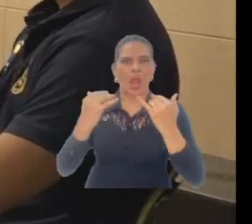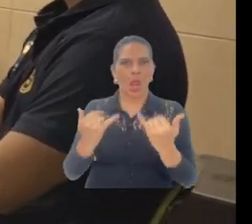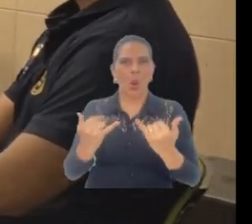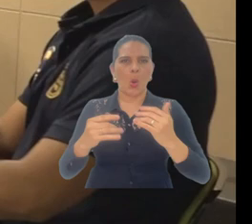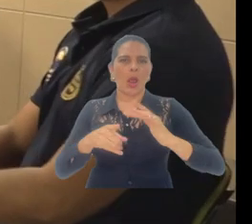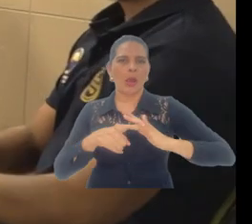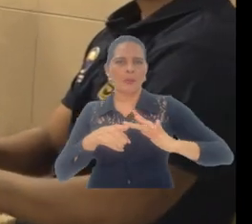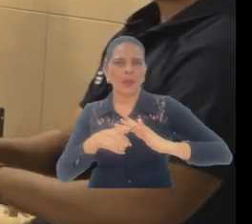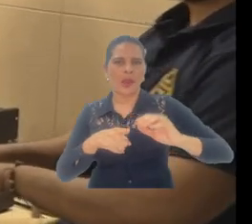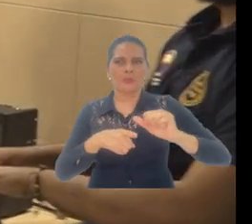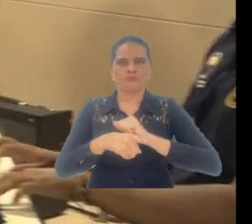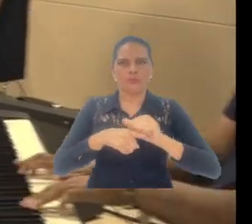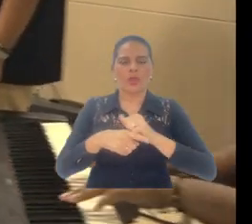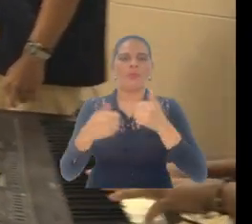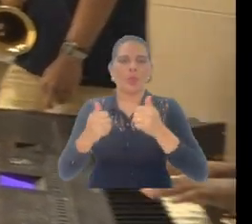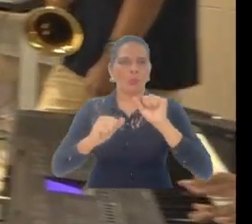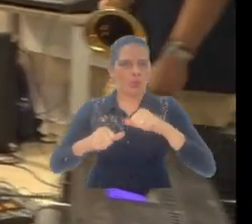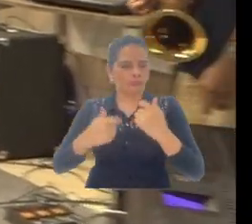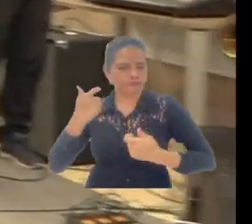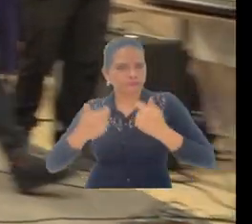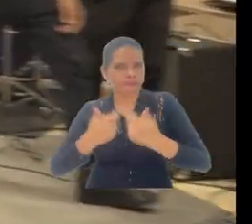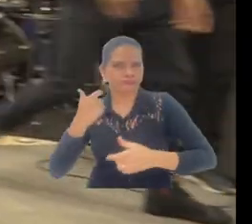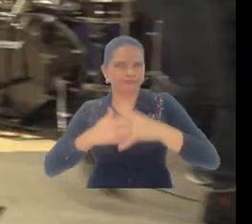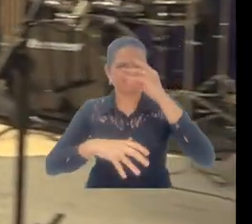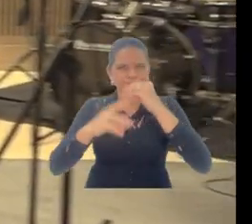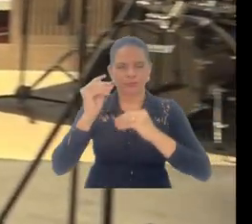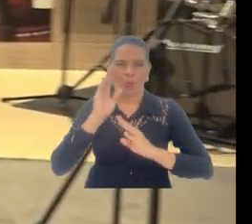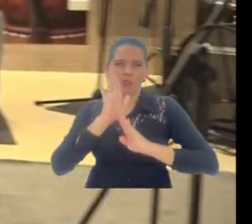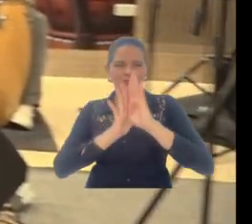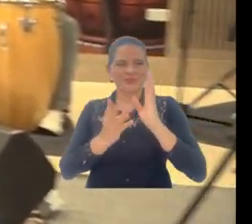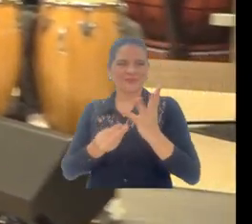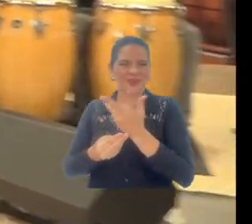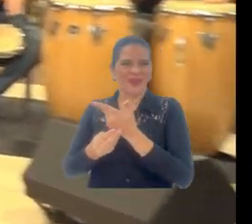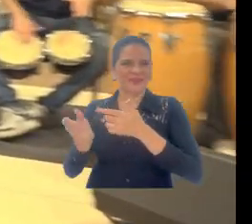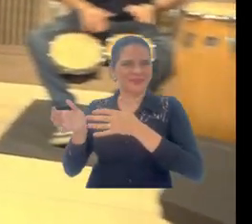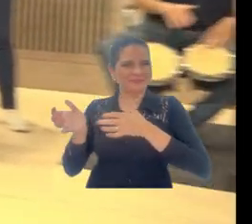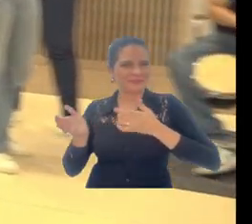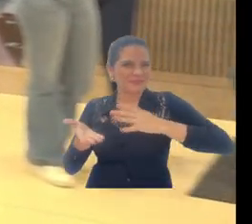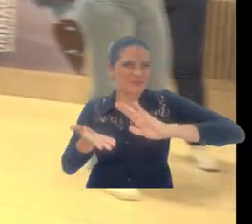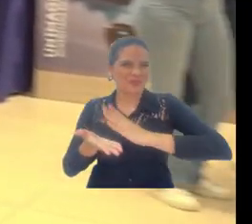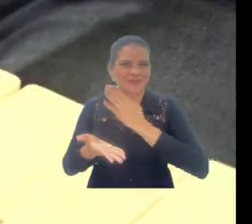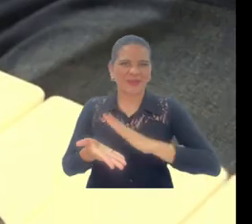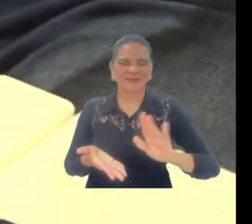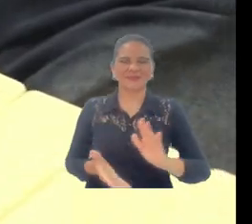esta aula nos va a permitir y nos va a permitir innovar y seguir creciendo como futuros artistas.